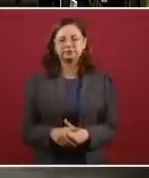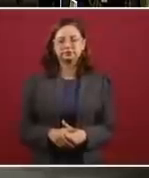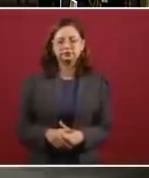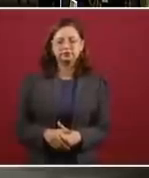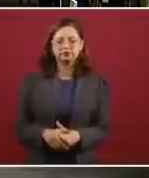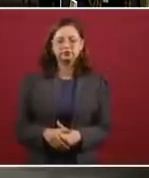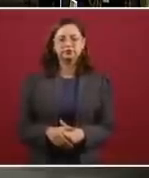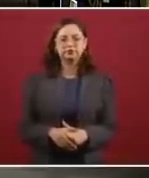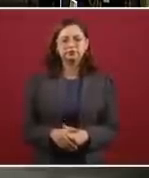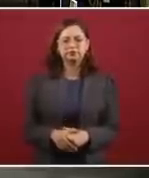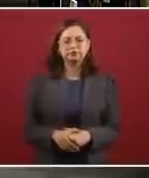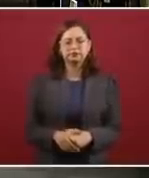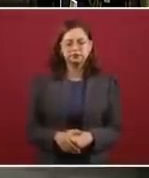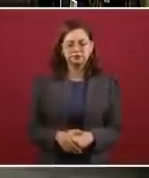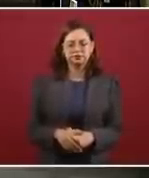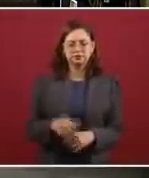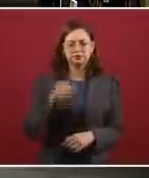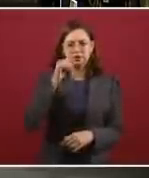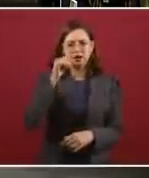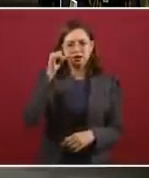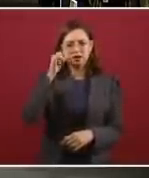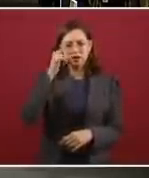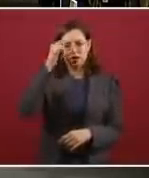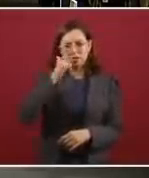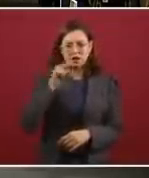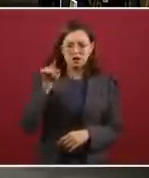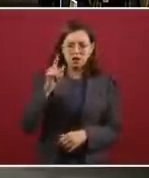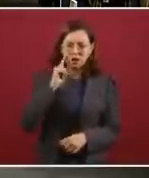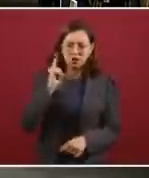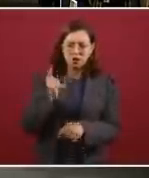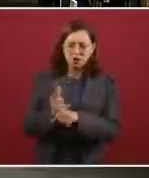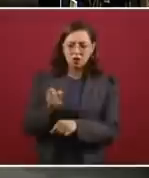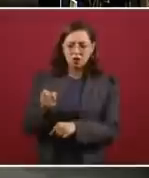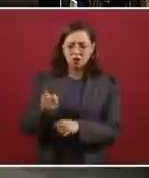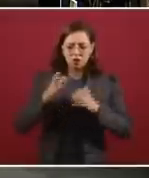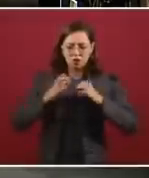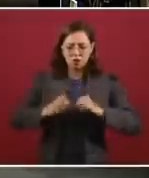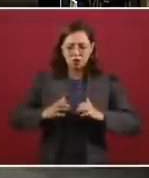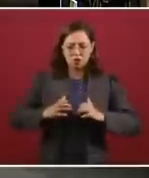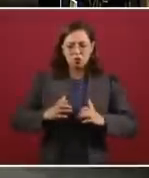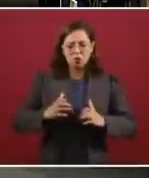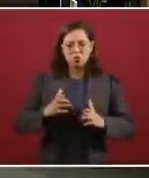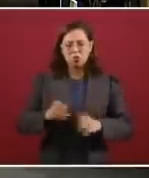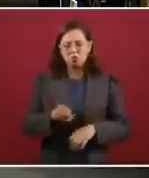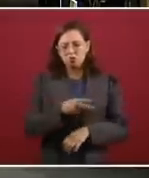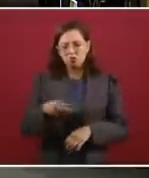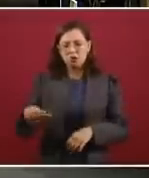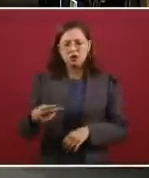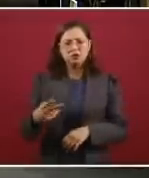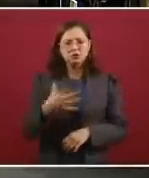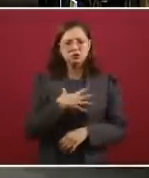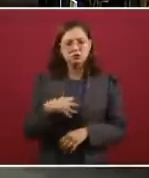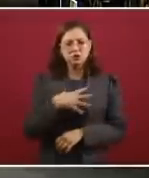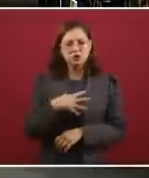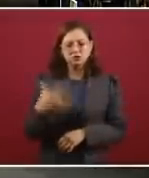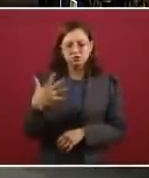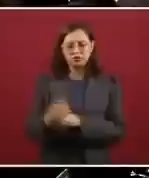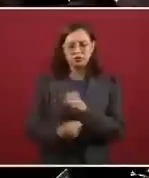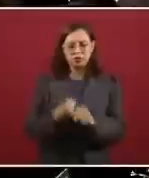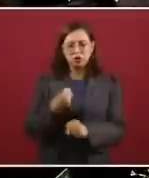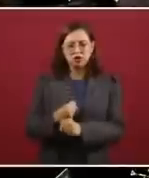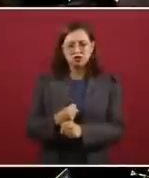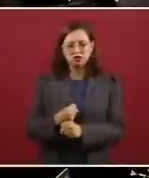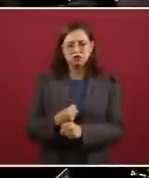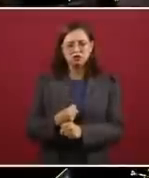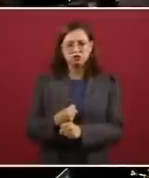conocer que se encontró el cuerpo de una mujer y su un hijo de al menos de 5 años que fueron